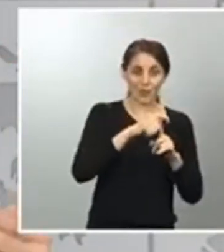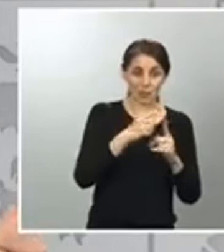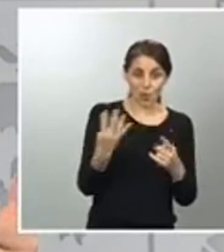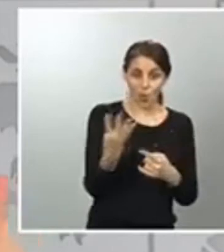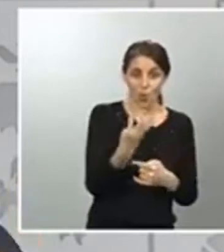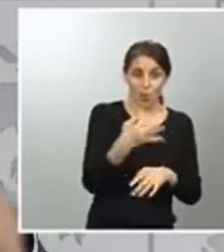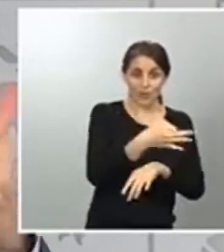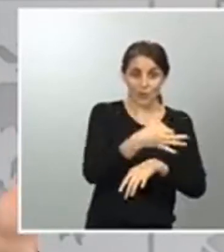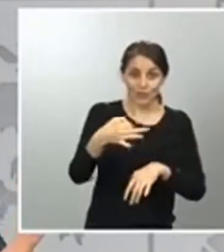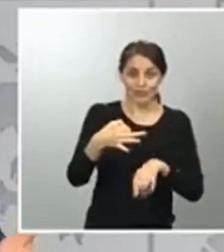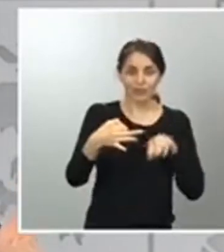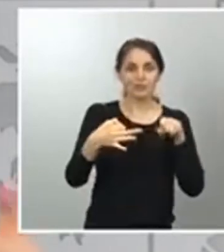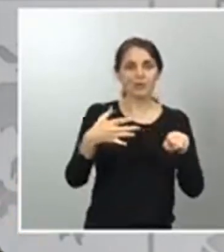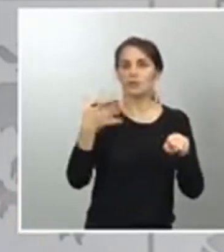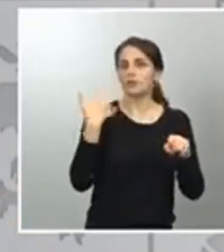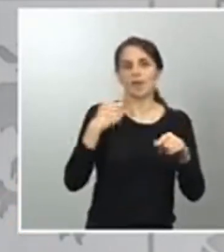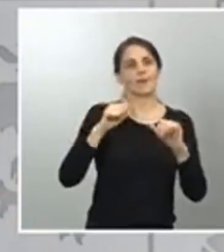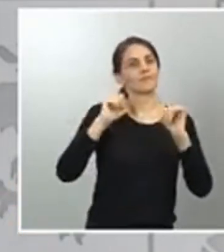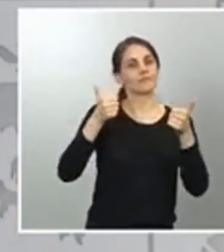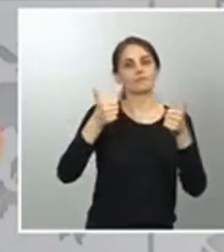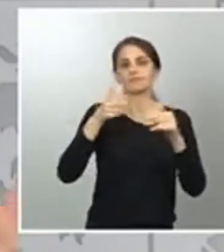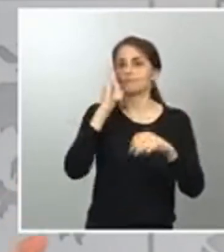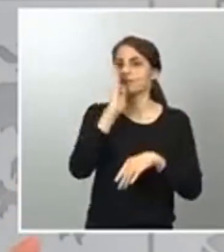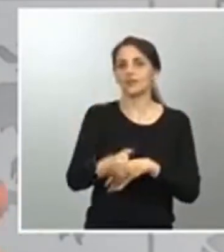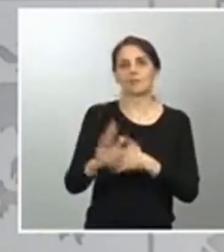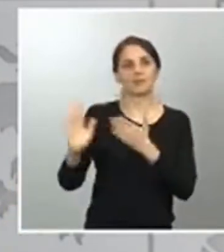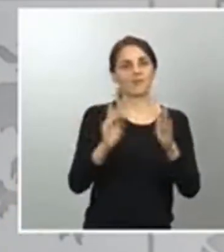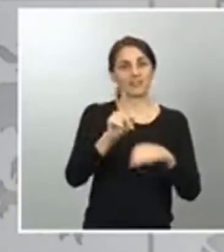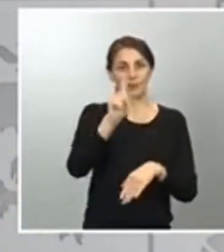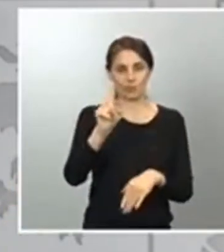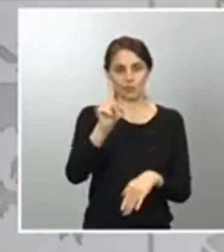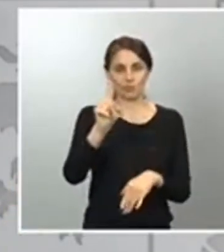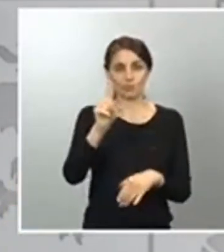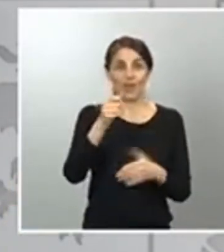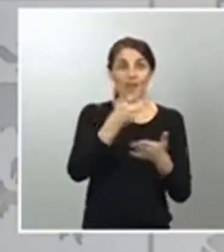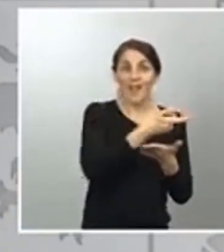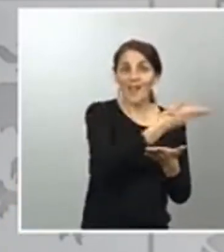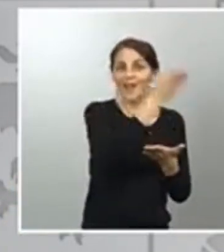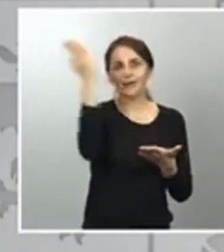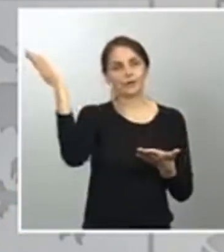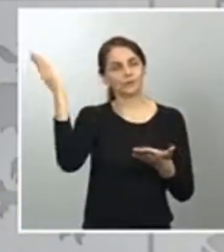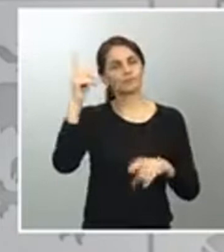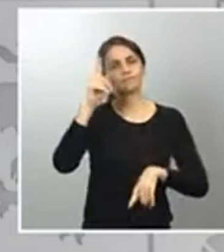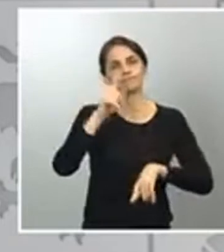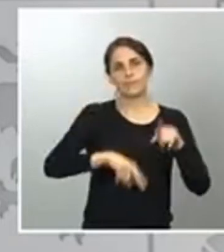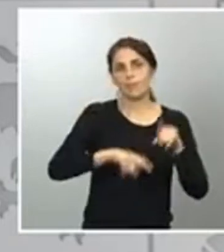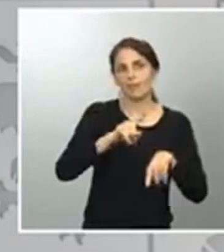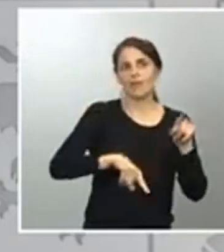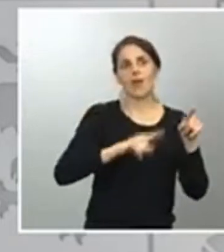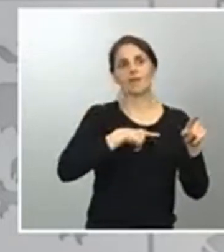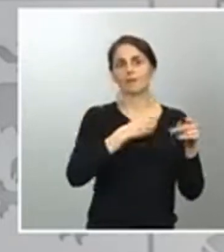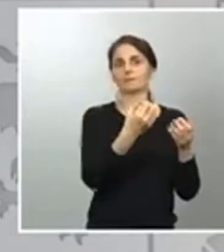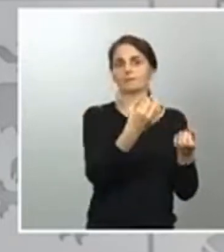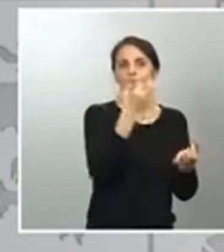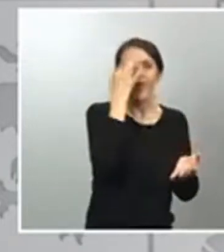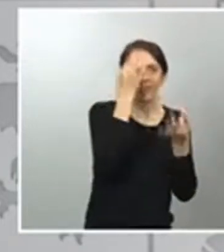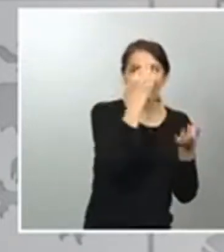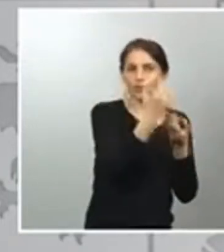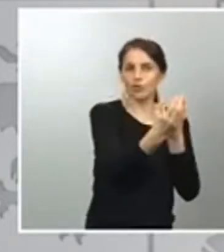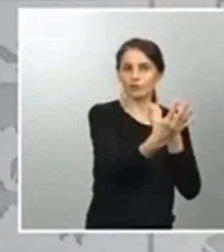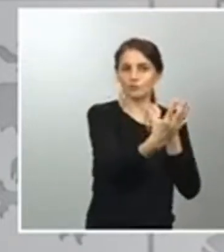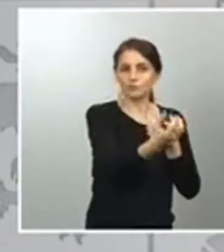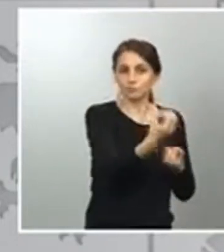en función de los datos que nos suministren y la evaluación que haga el Ministerio de Sanidad, el 11 de